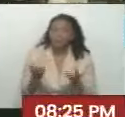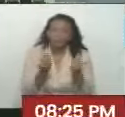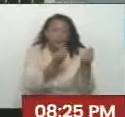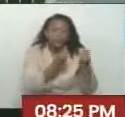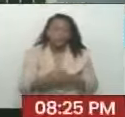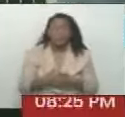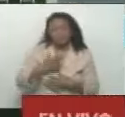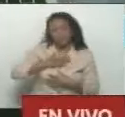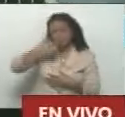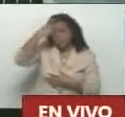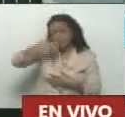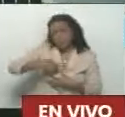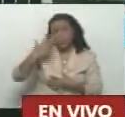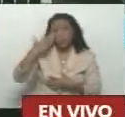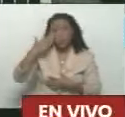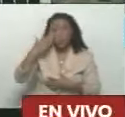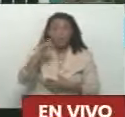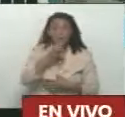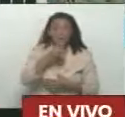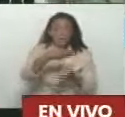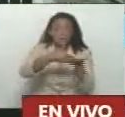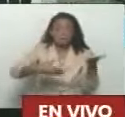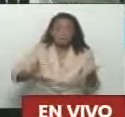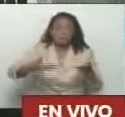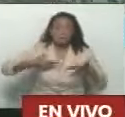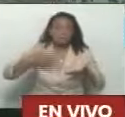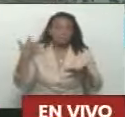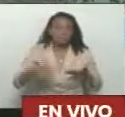Yo tengo una información que me llegó,